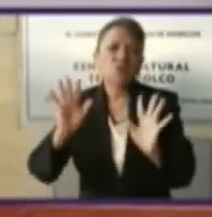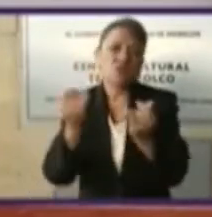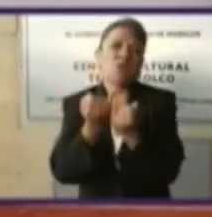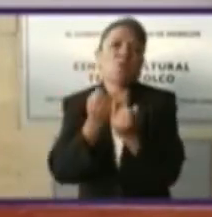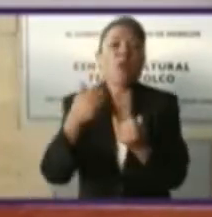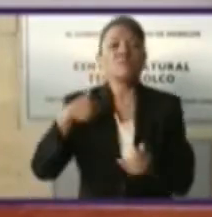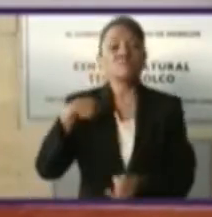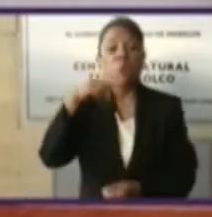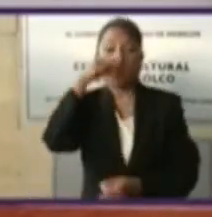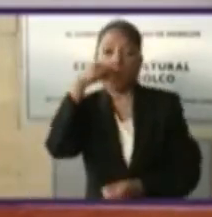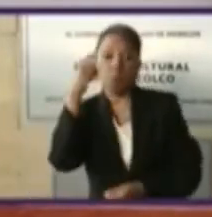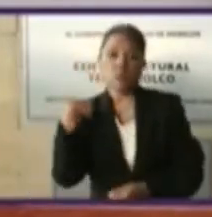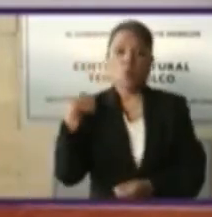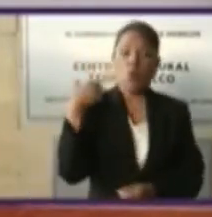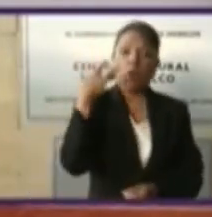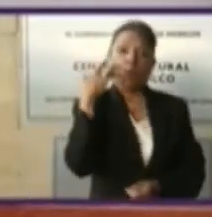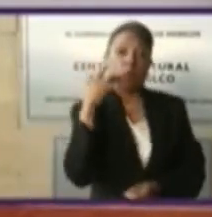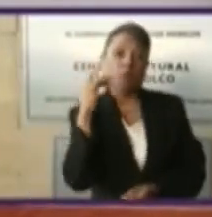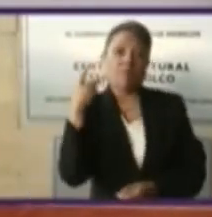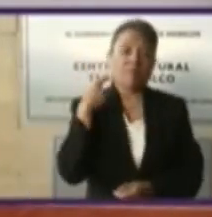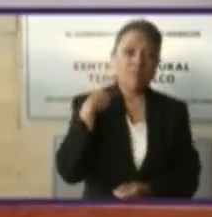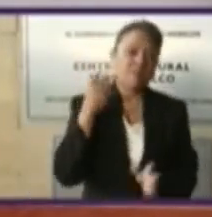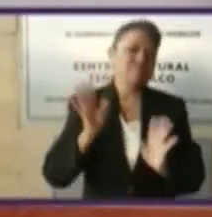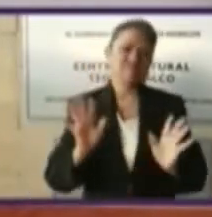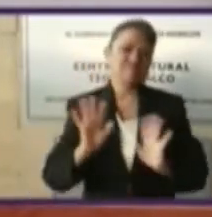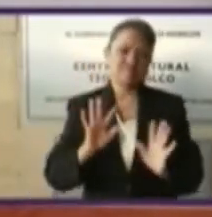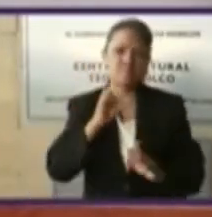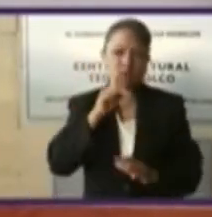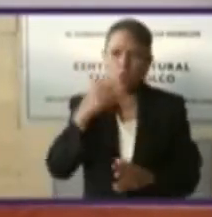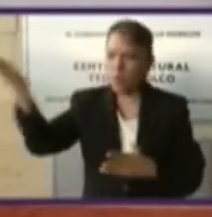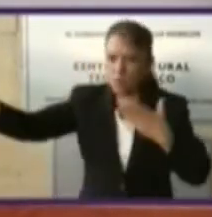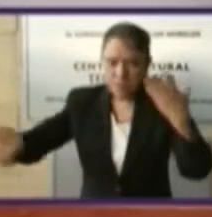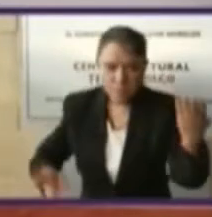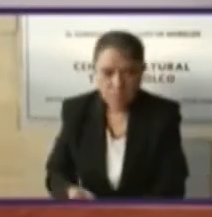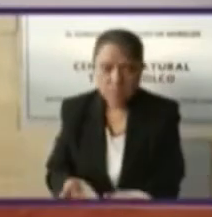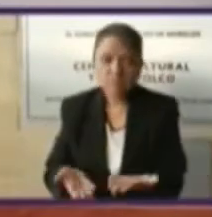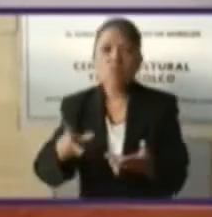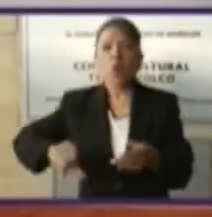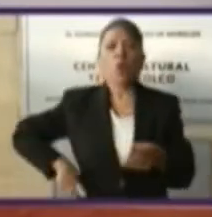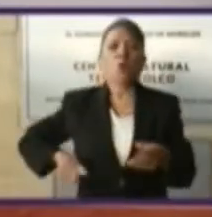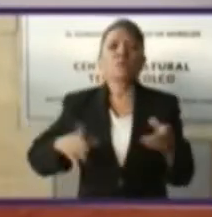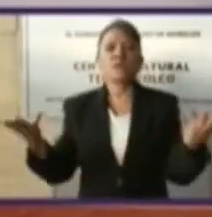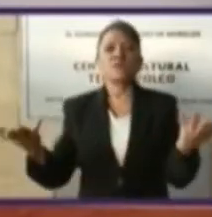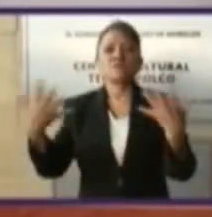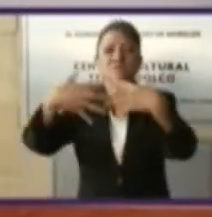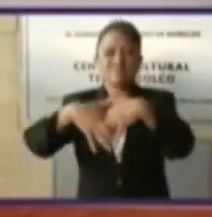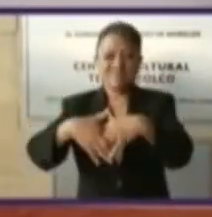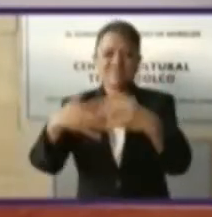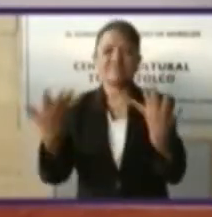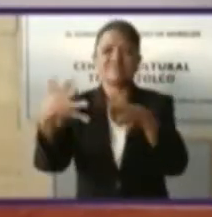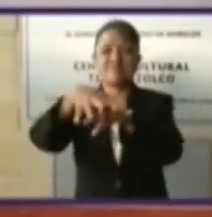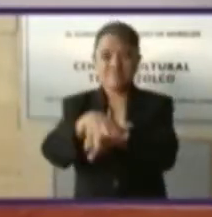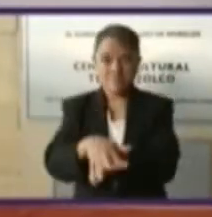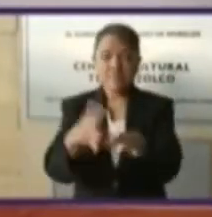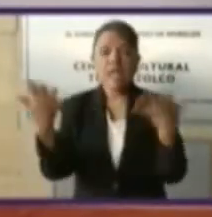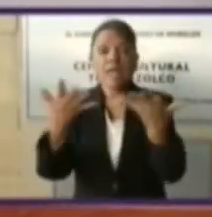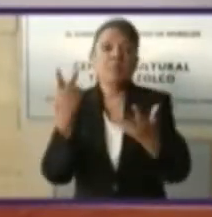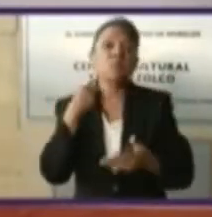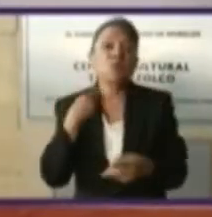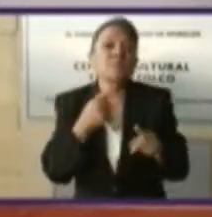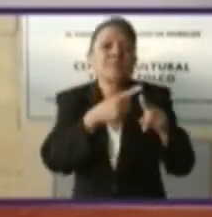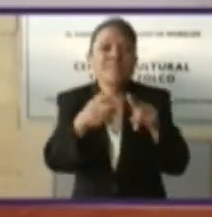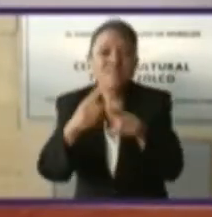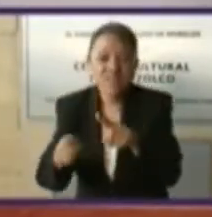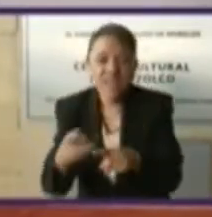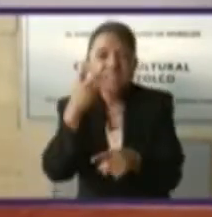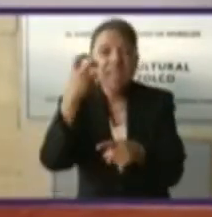egos, protagonismos y le demos entrada a gobiernos de coalición, a una forma de hacer política de manera diferente. Ese es